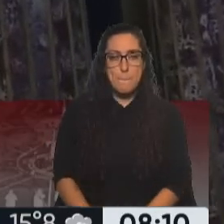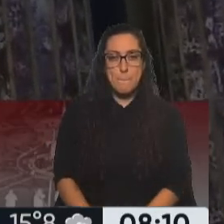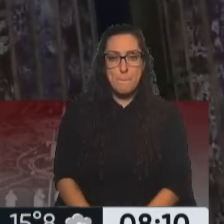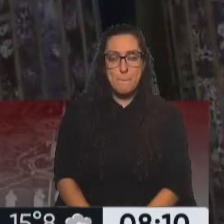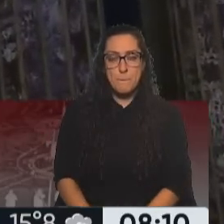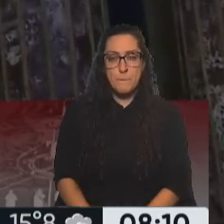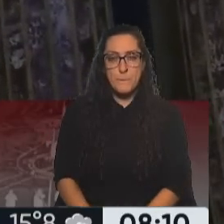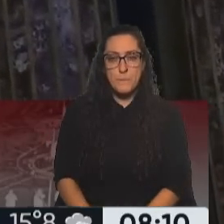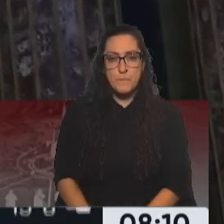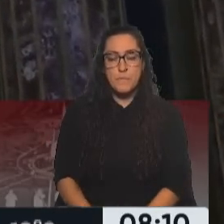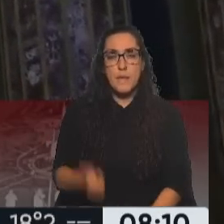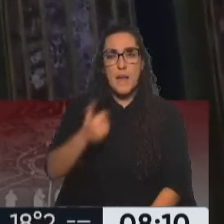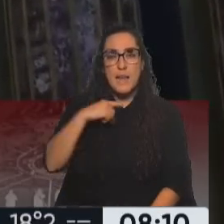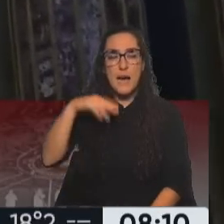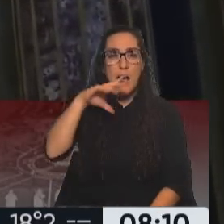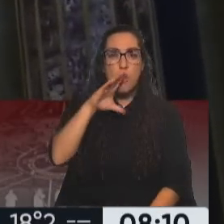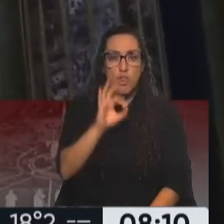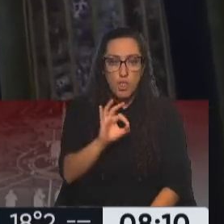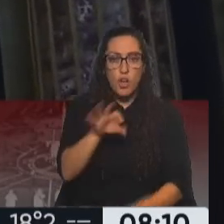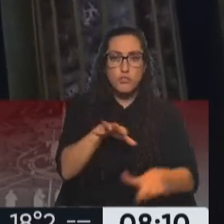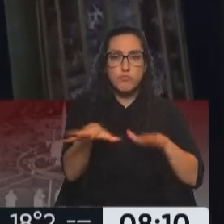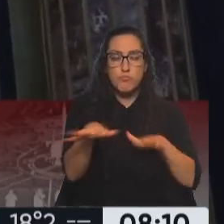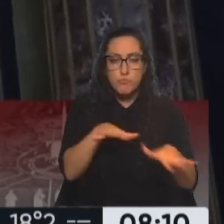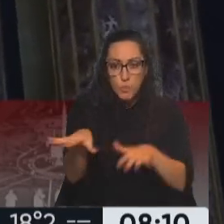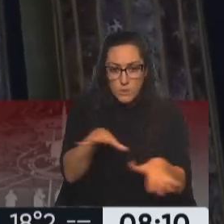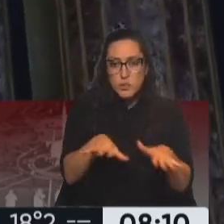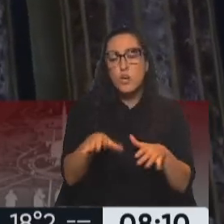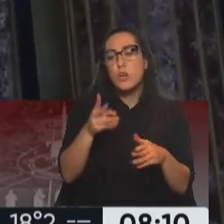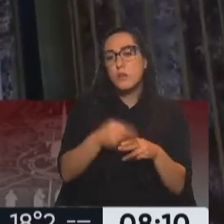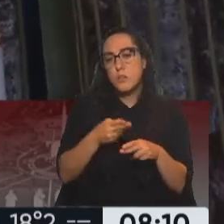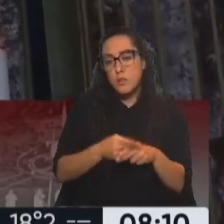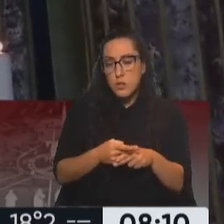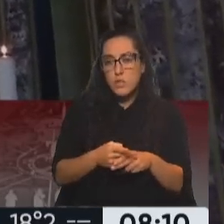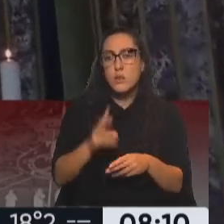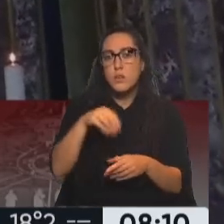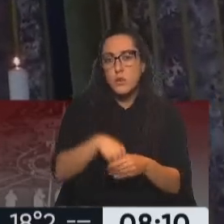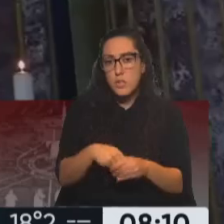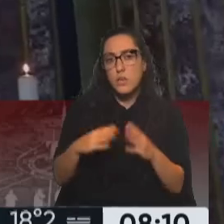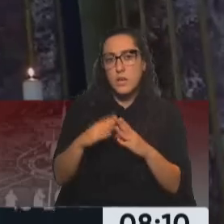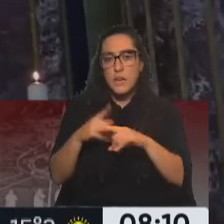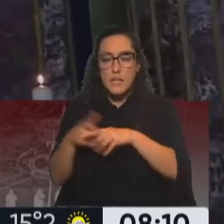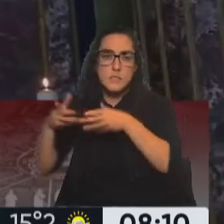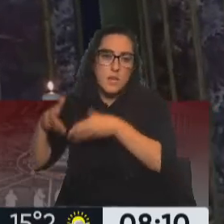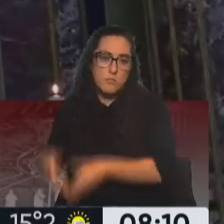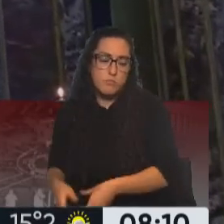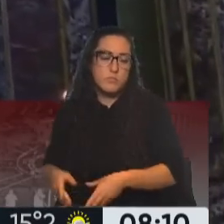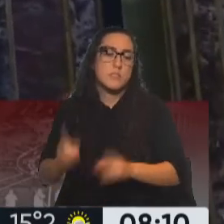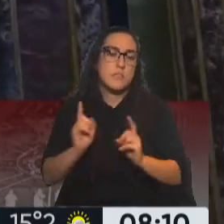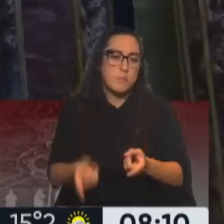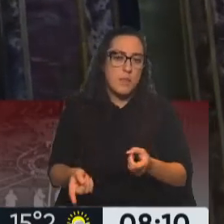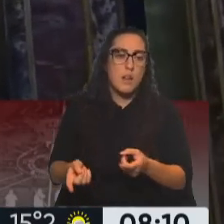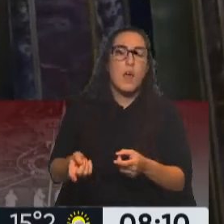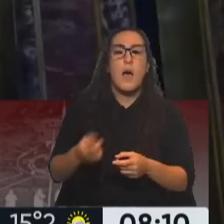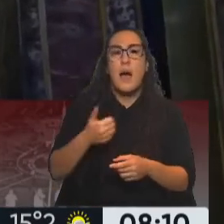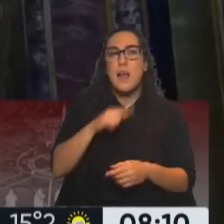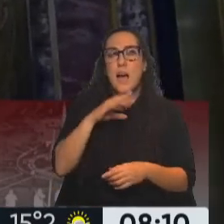Bueno, allí está Alejandro Puertas y este relato de lo que está pasando justamente en el interior Santa María la Mayor, y también el relato